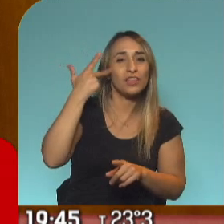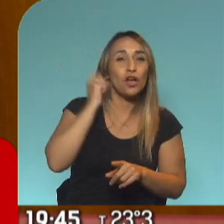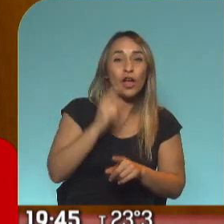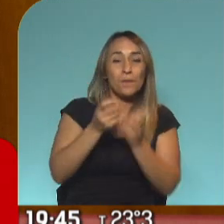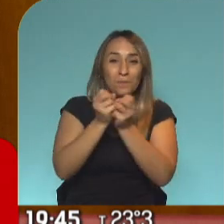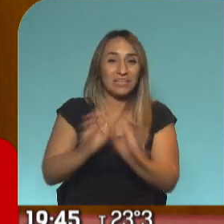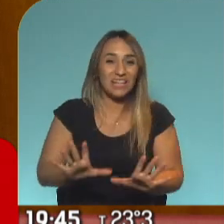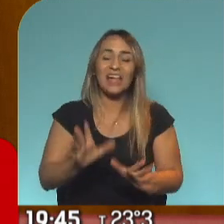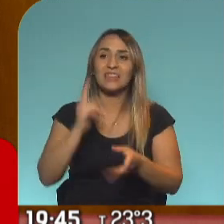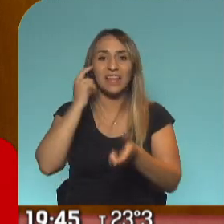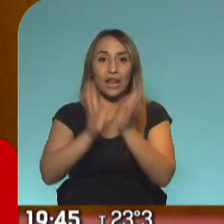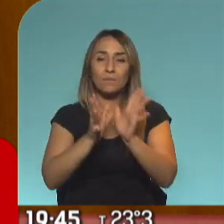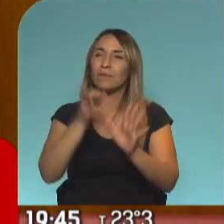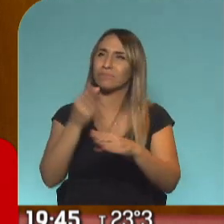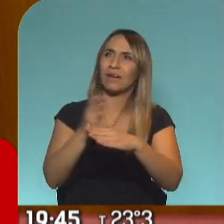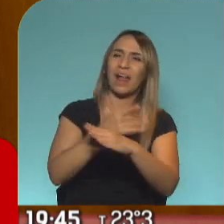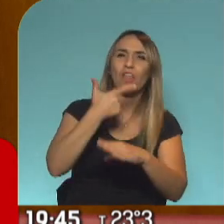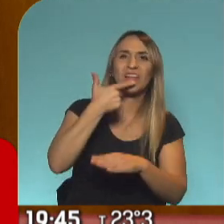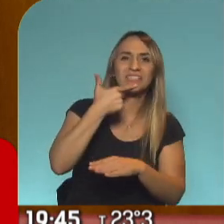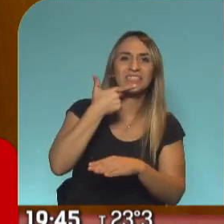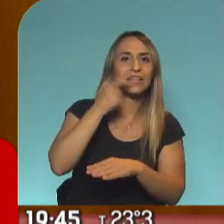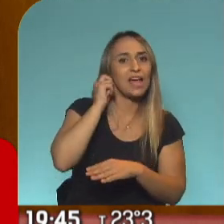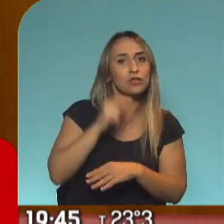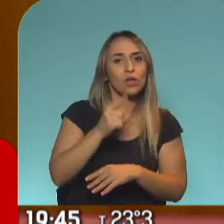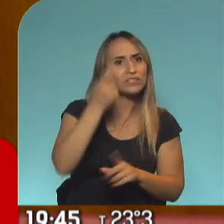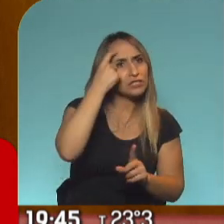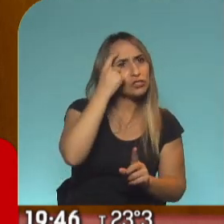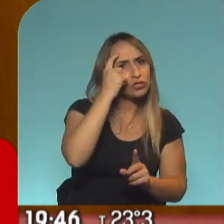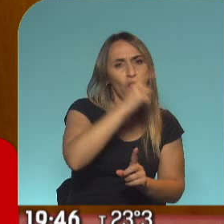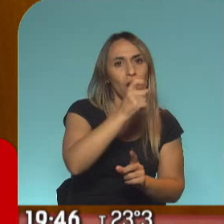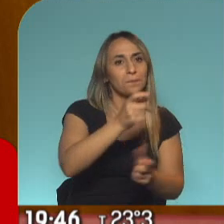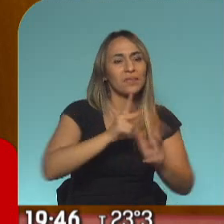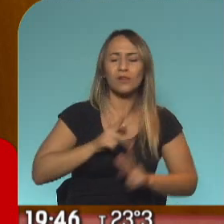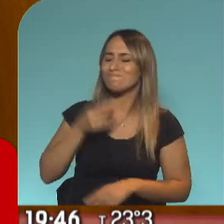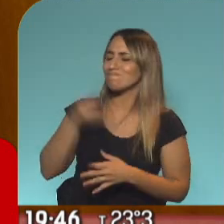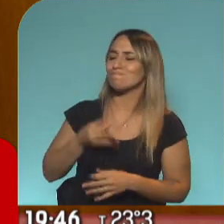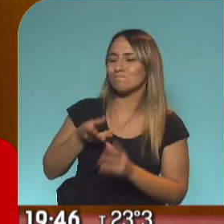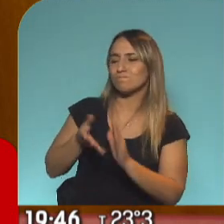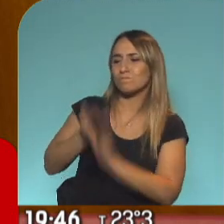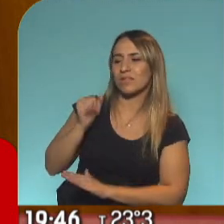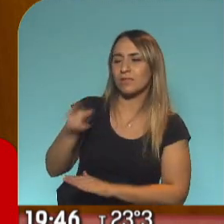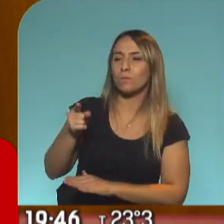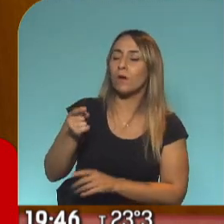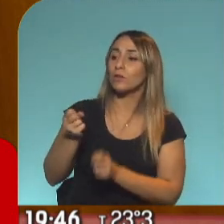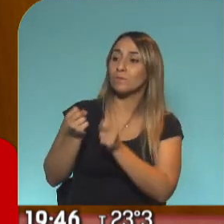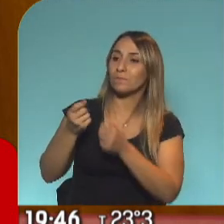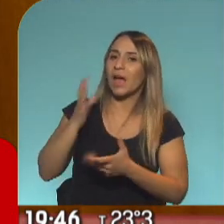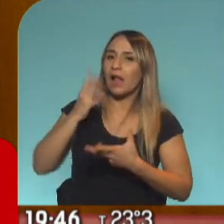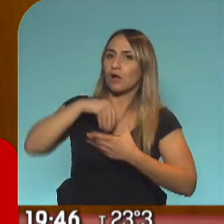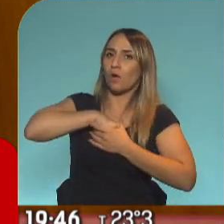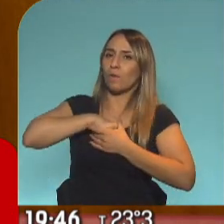a los 17 una psicóloga me dijo, Maylin, hay algo que vos no estás diciendo y lo está manifestando tu cuerpo, que fue porque